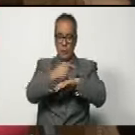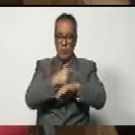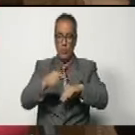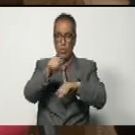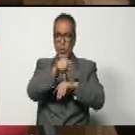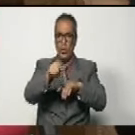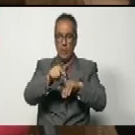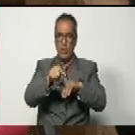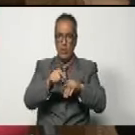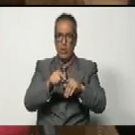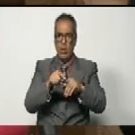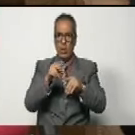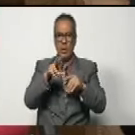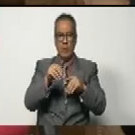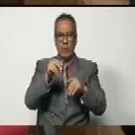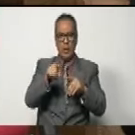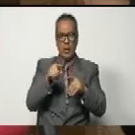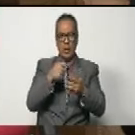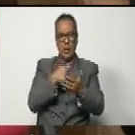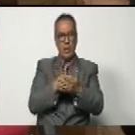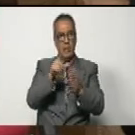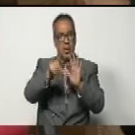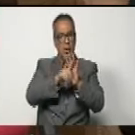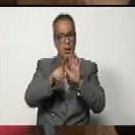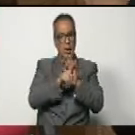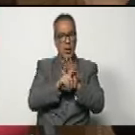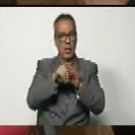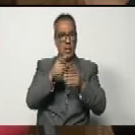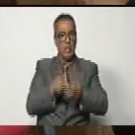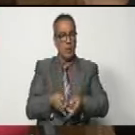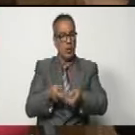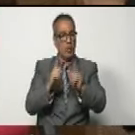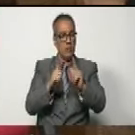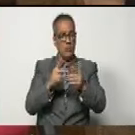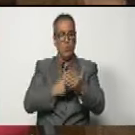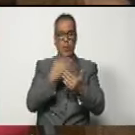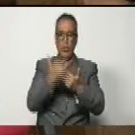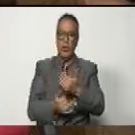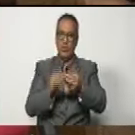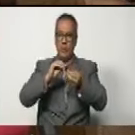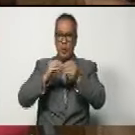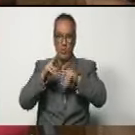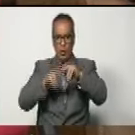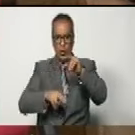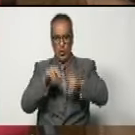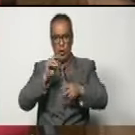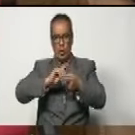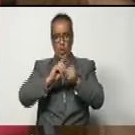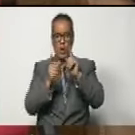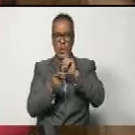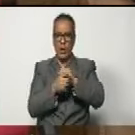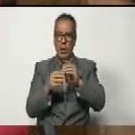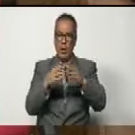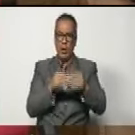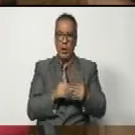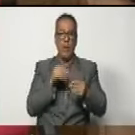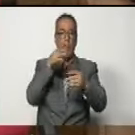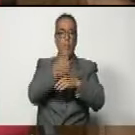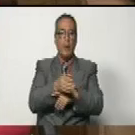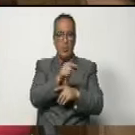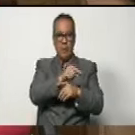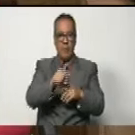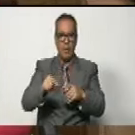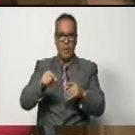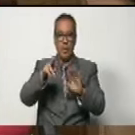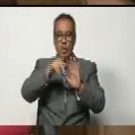que, contravención a lo dispuesto en esta ley, otorguen permisos a proyectos de construcción, remodelación o habilitación que no cumplan